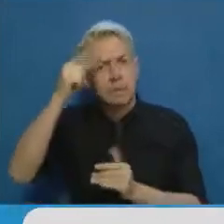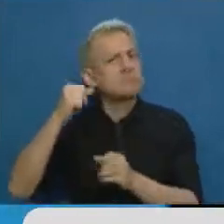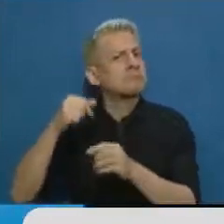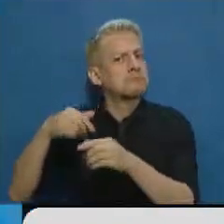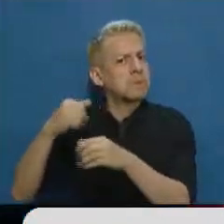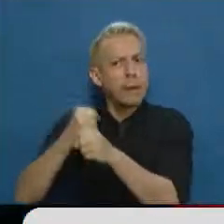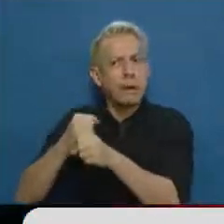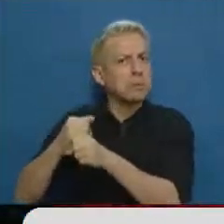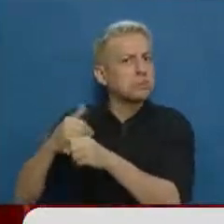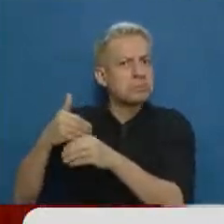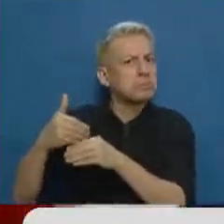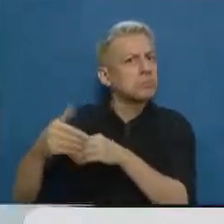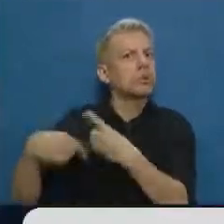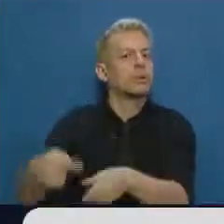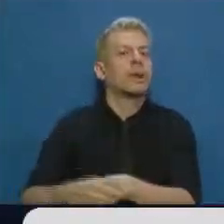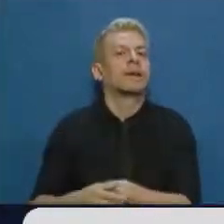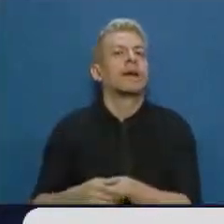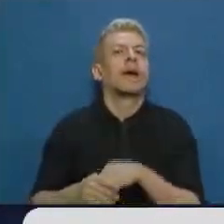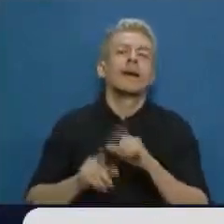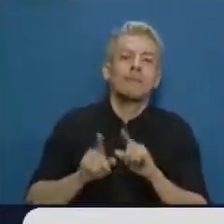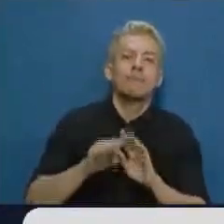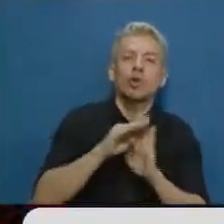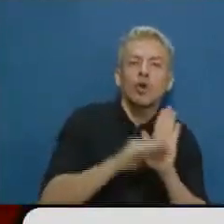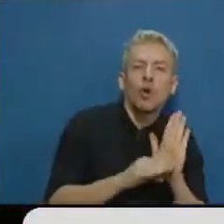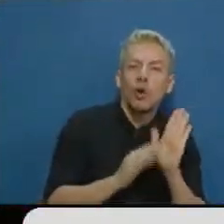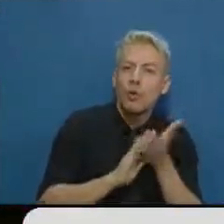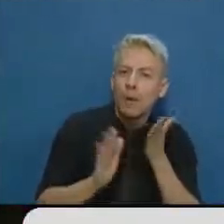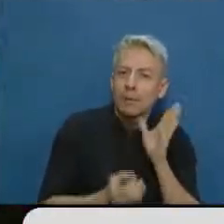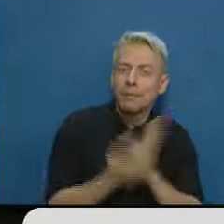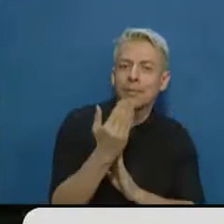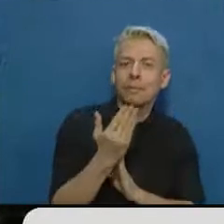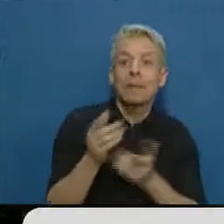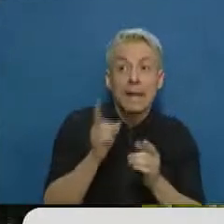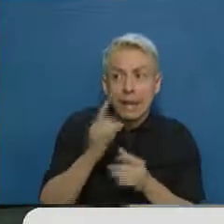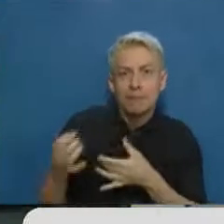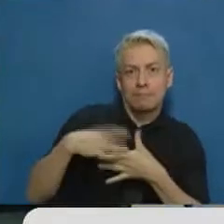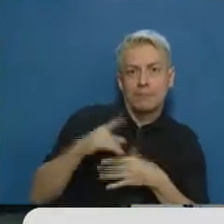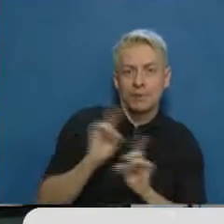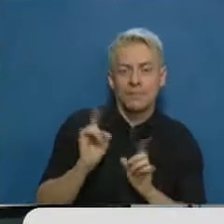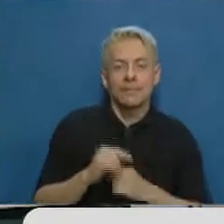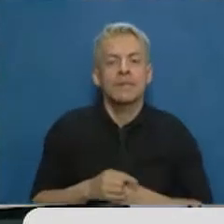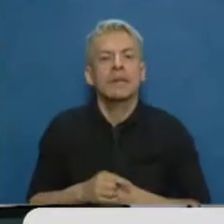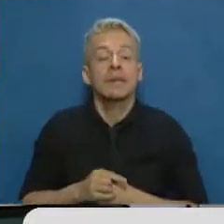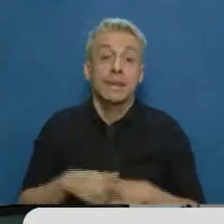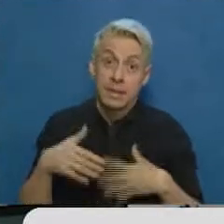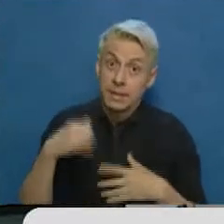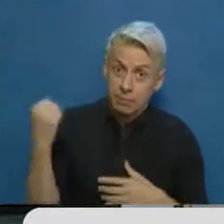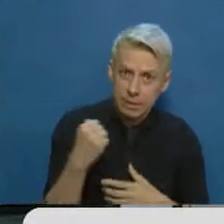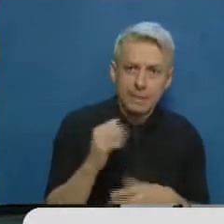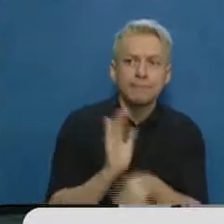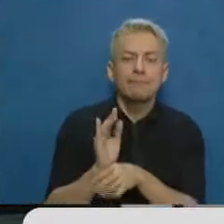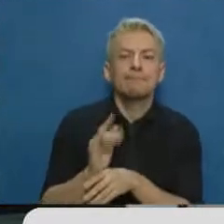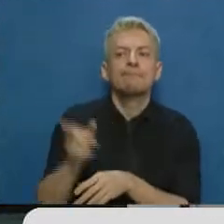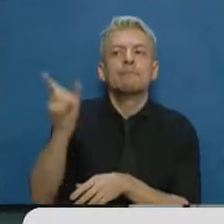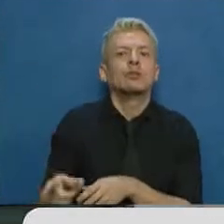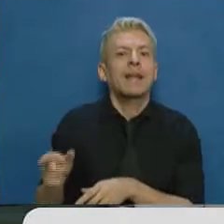aunque han tenido que adaptar protocolos y horarios para minimizar los riesgos de contagio. Significa mucho, significa darle valor a un montón